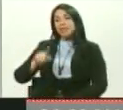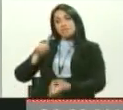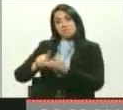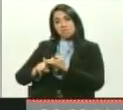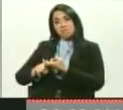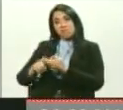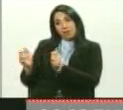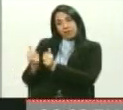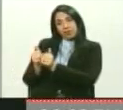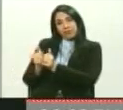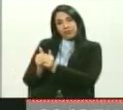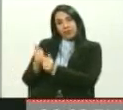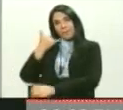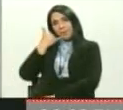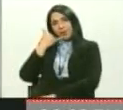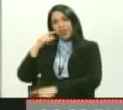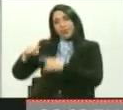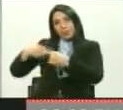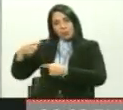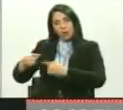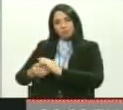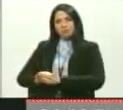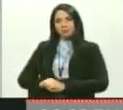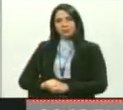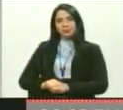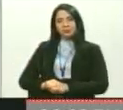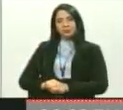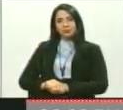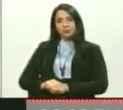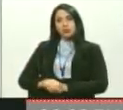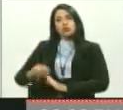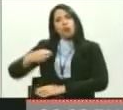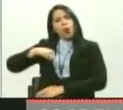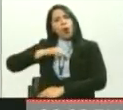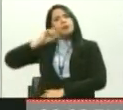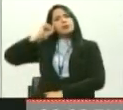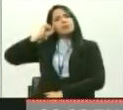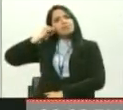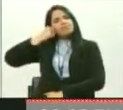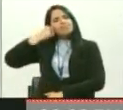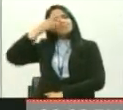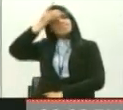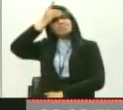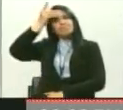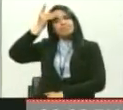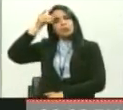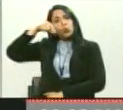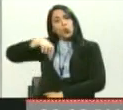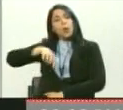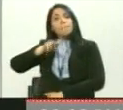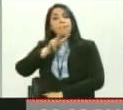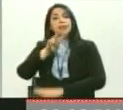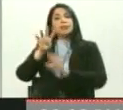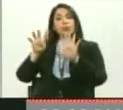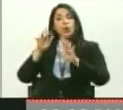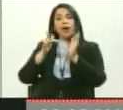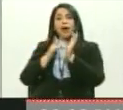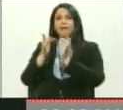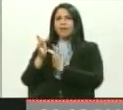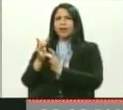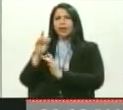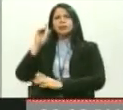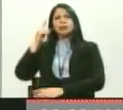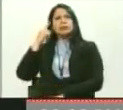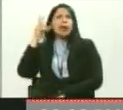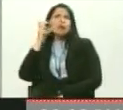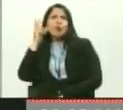Silvia al lado. Te la voy a pasar ahora más adelante. Ajá. Estamos recordando, Diosdado, hoy es 29 de abril.